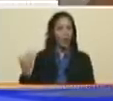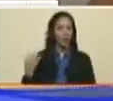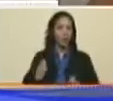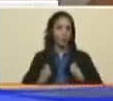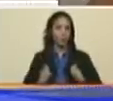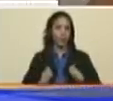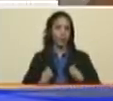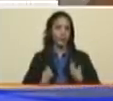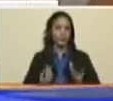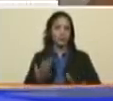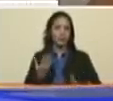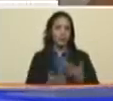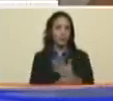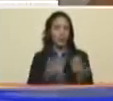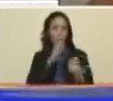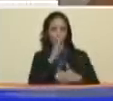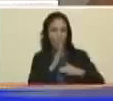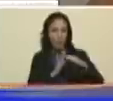de dobles aguas.